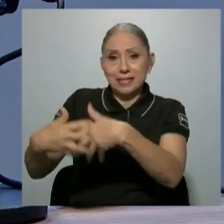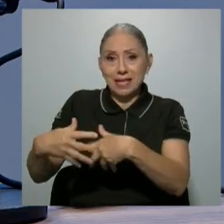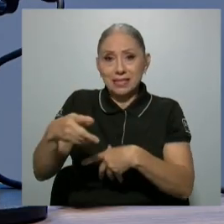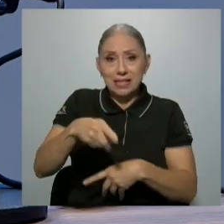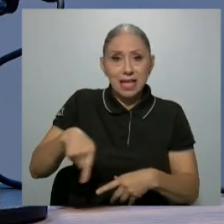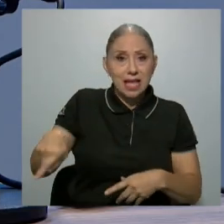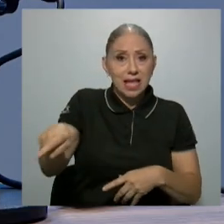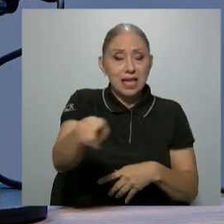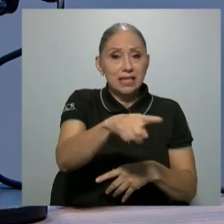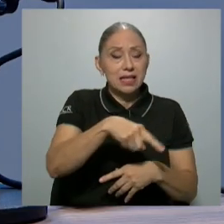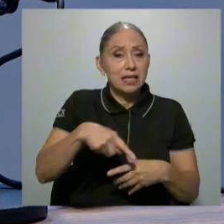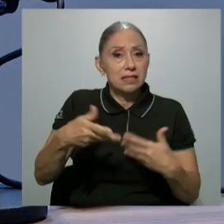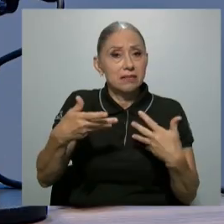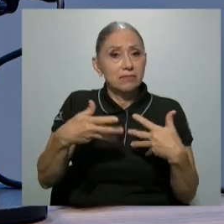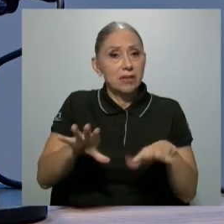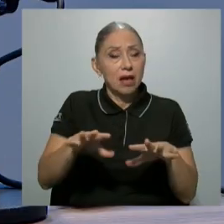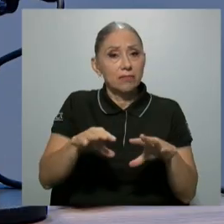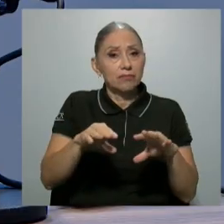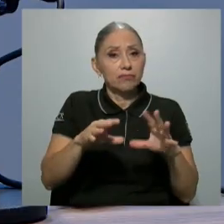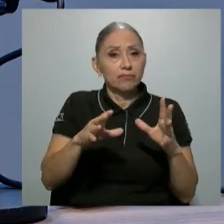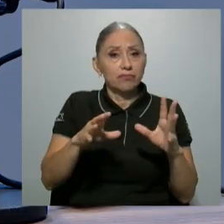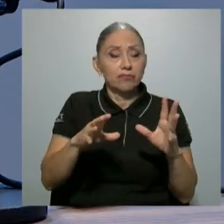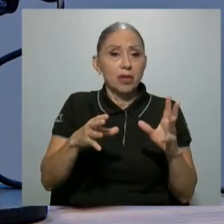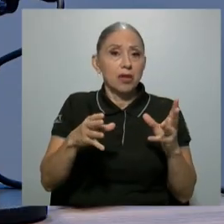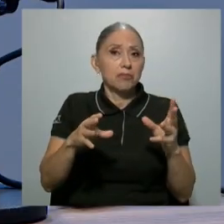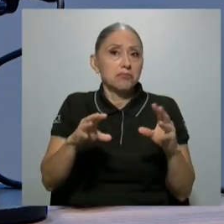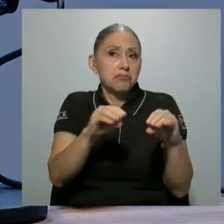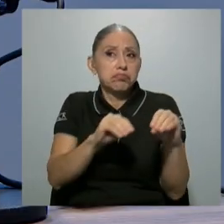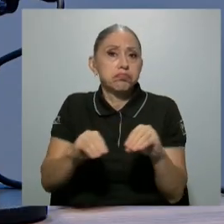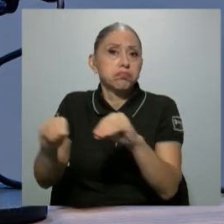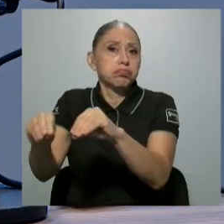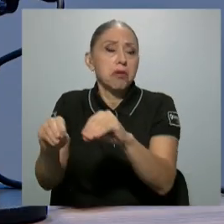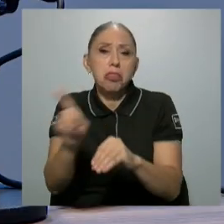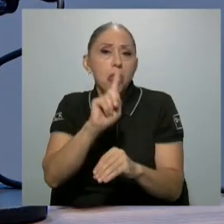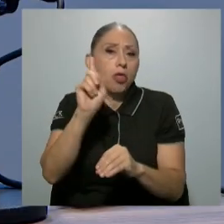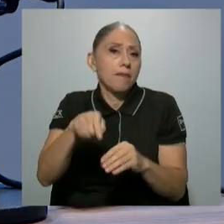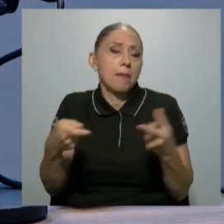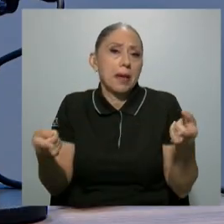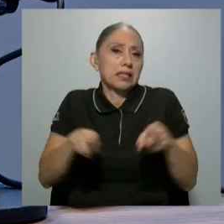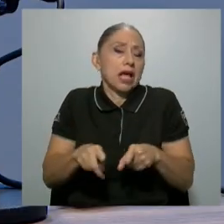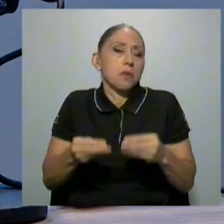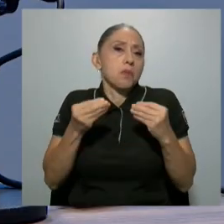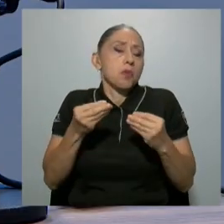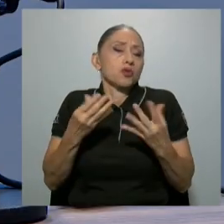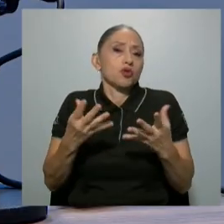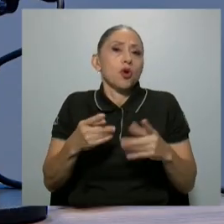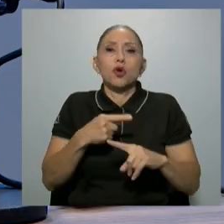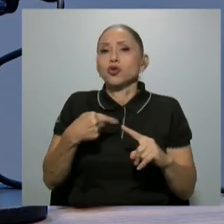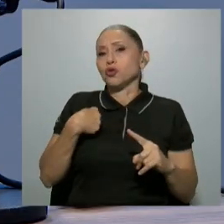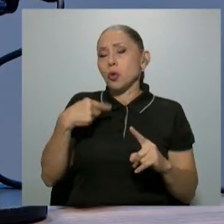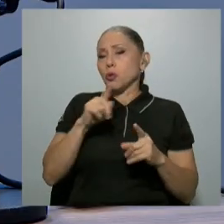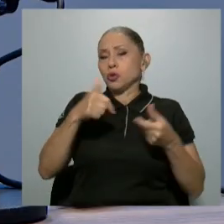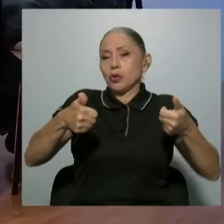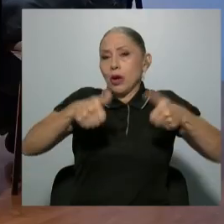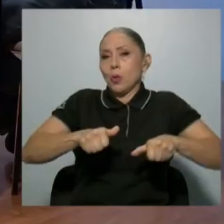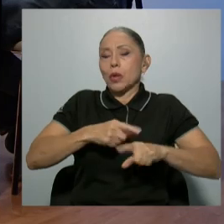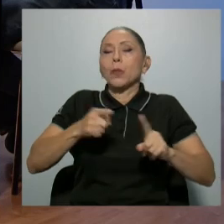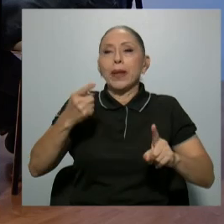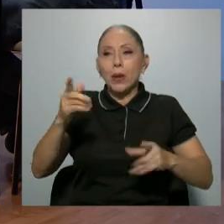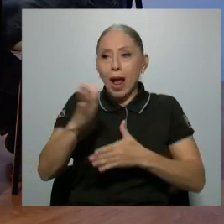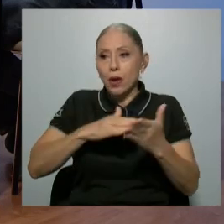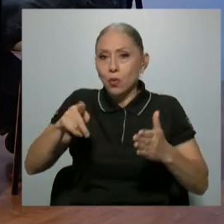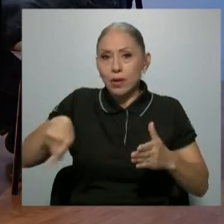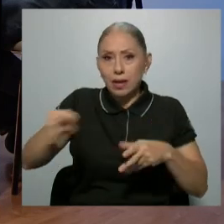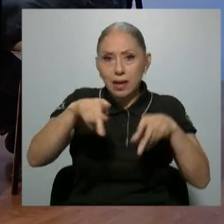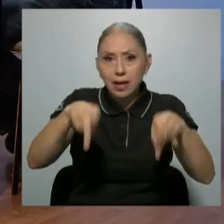tienen menos actividad, pues en teoría no debe pasar mucho. Yo no comparto esa visión, pero sé que alguna gente la tiene. Y más